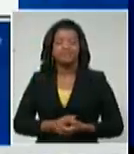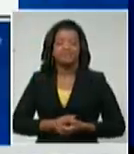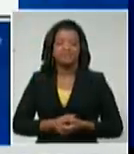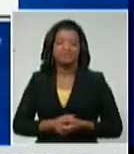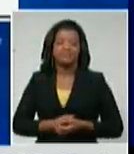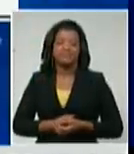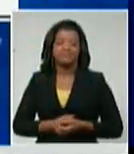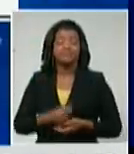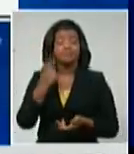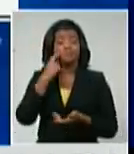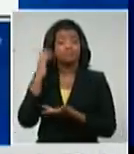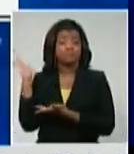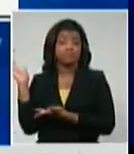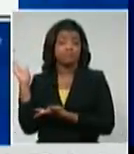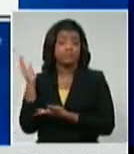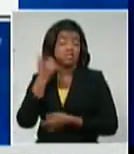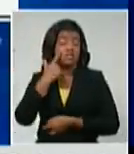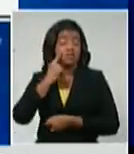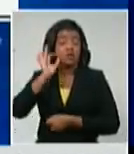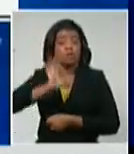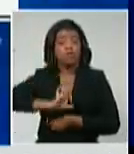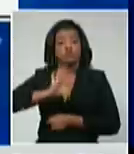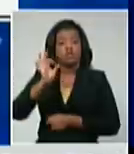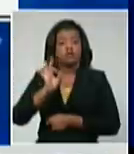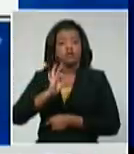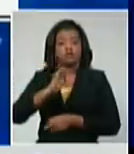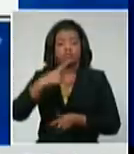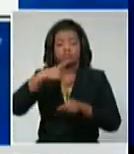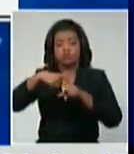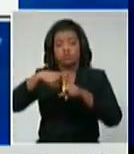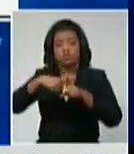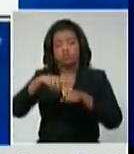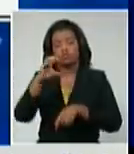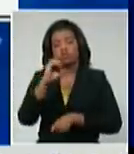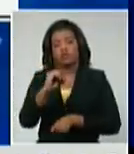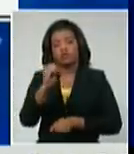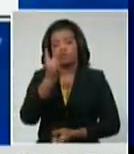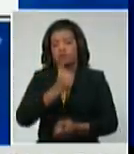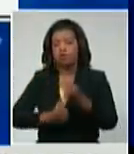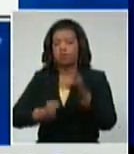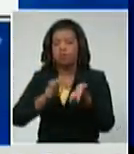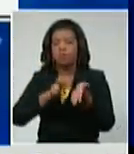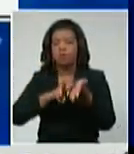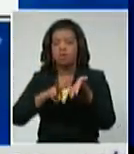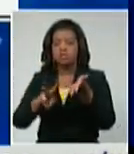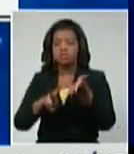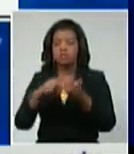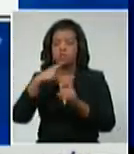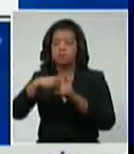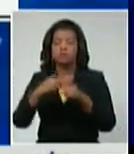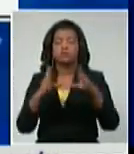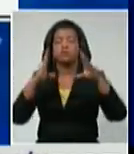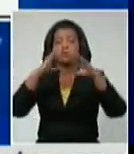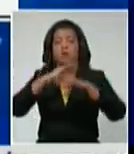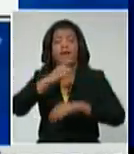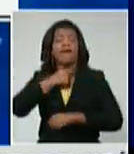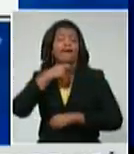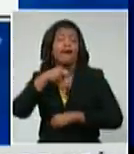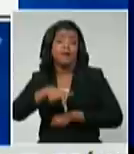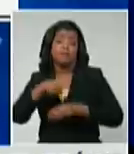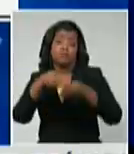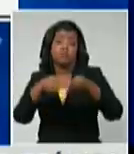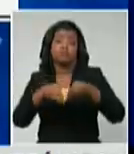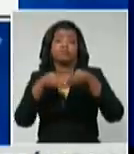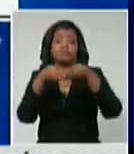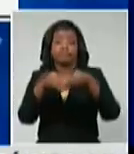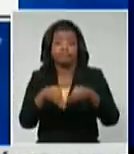tienen ustedes cómo hay territorios, como por ejemplo Granma,